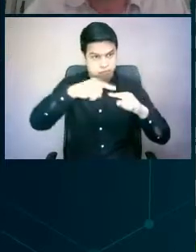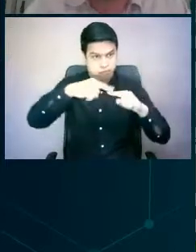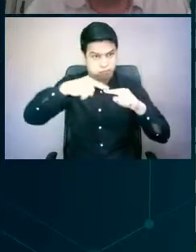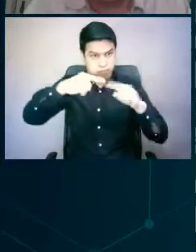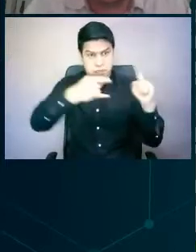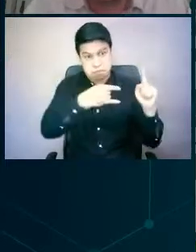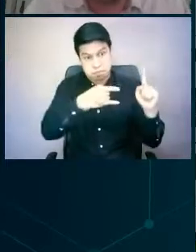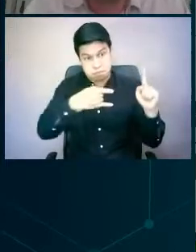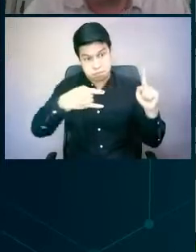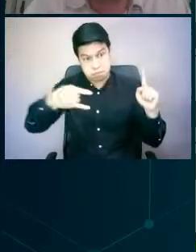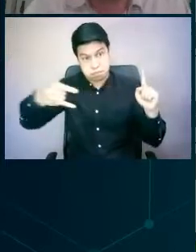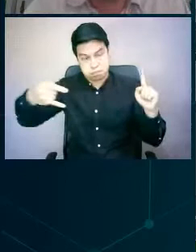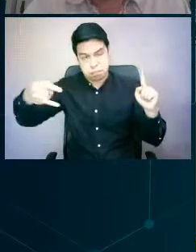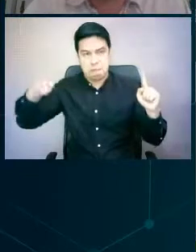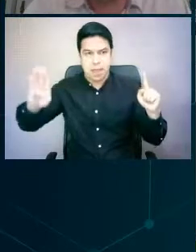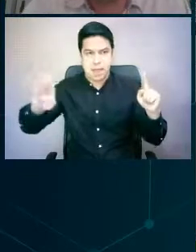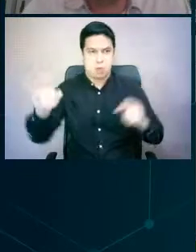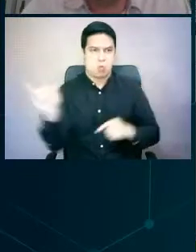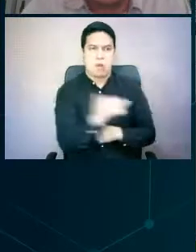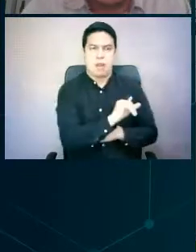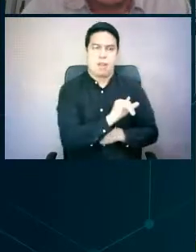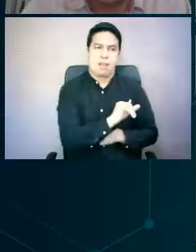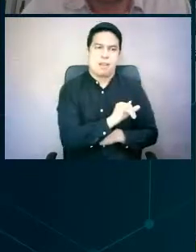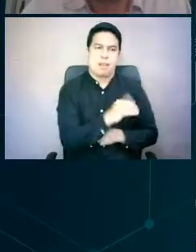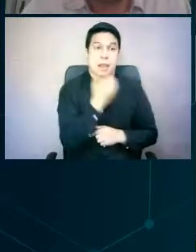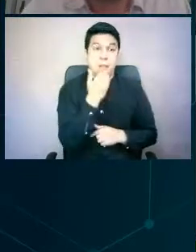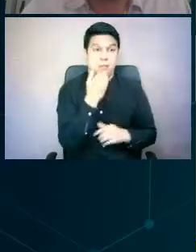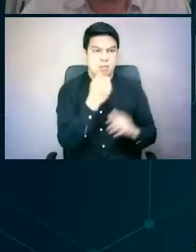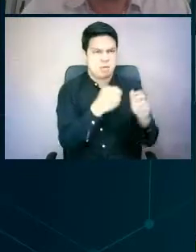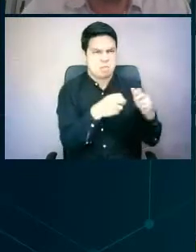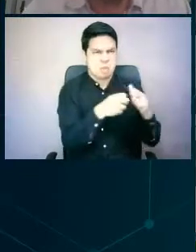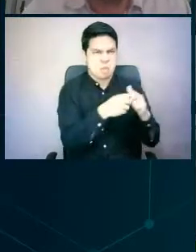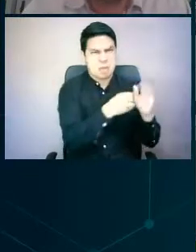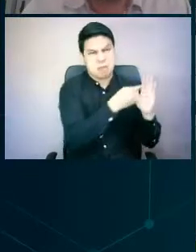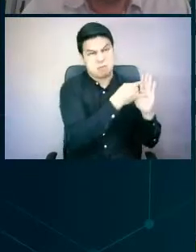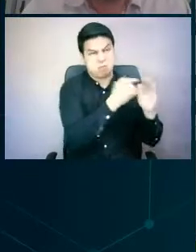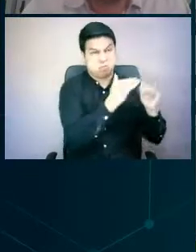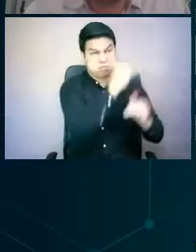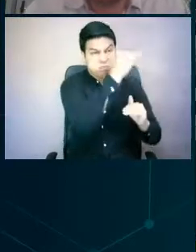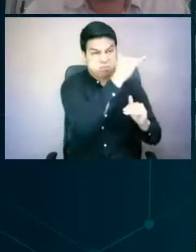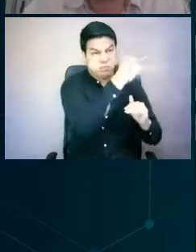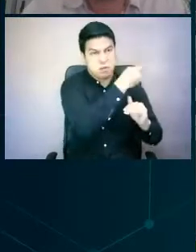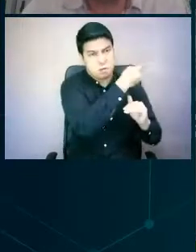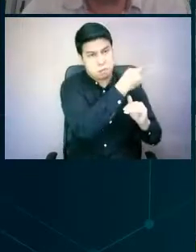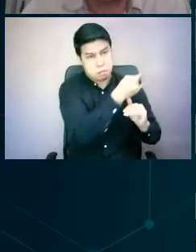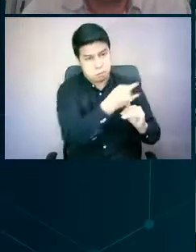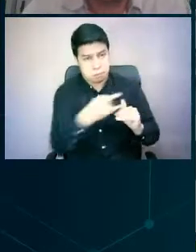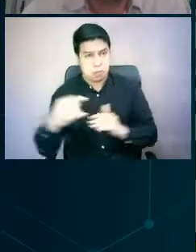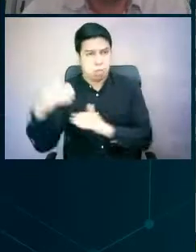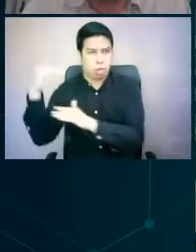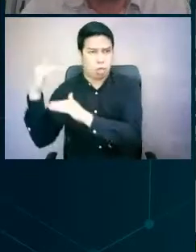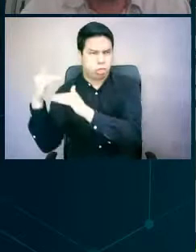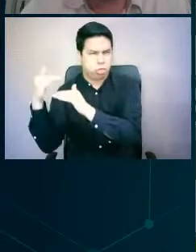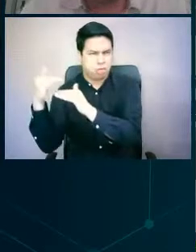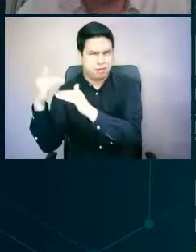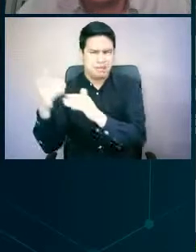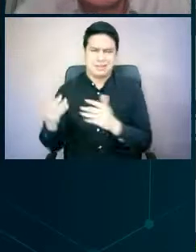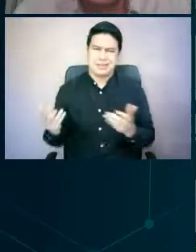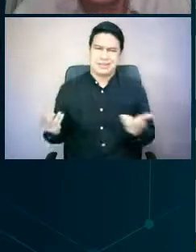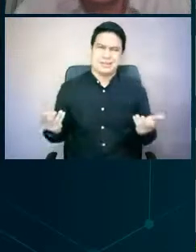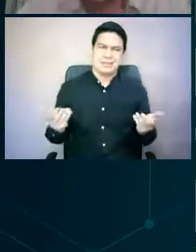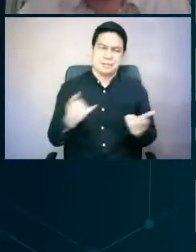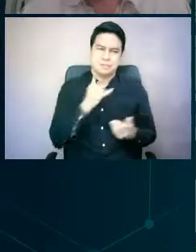hay alguna falla y por ende el relé debe dar disparo en los dos extremos de la línea. Estos